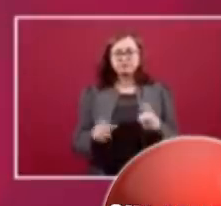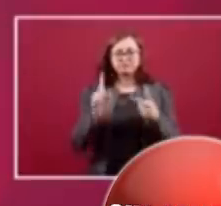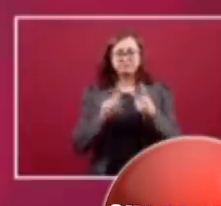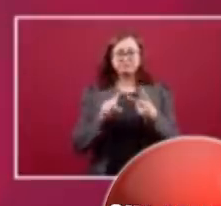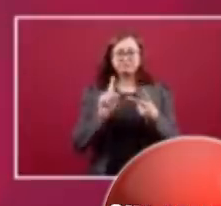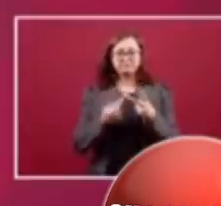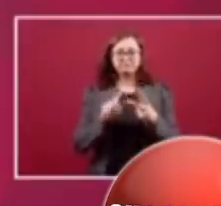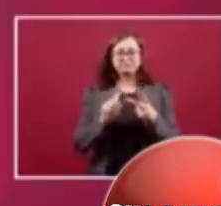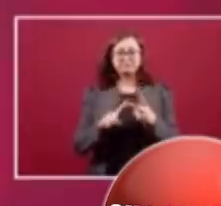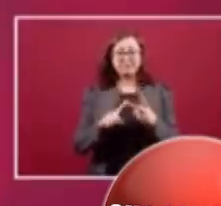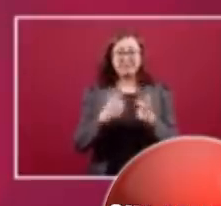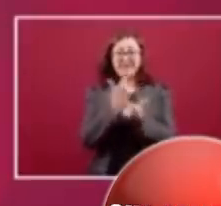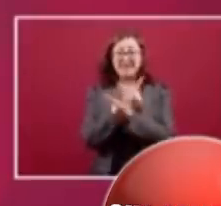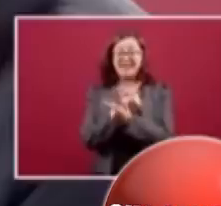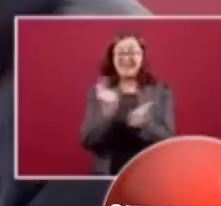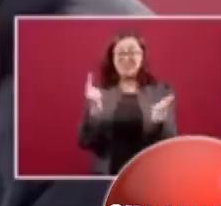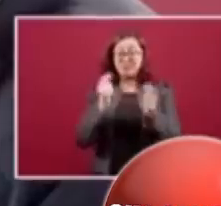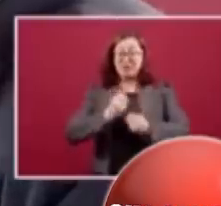expresión,